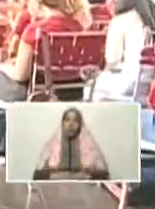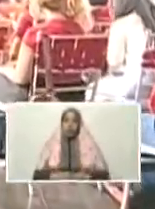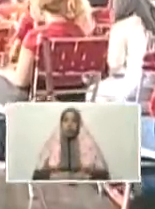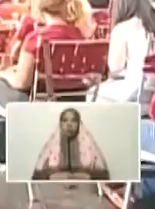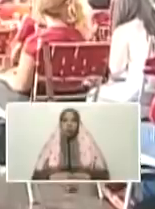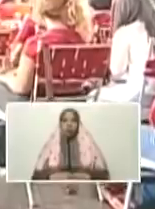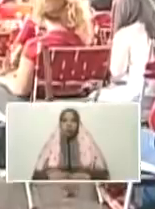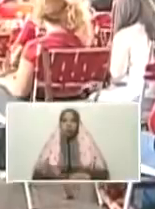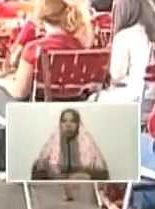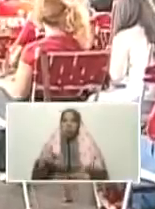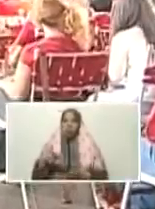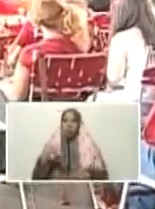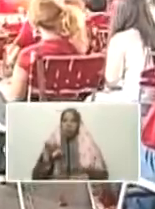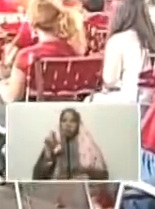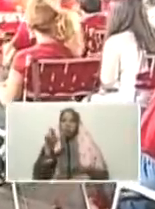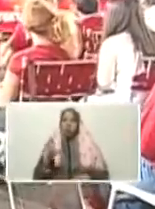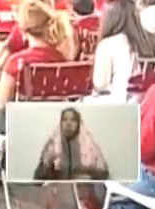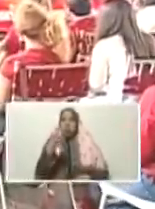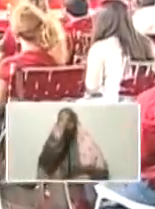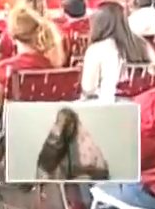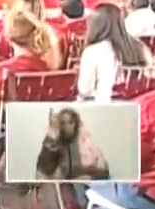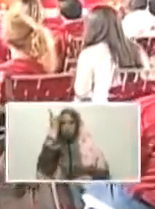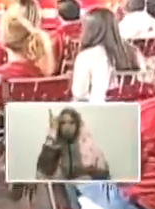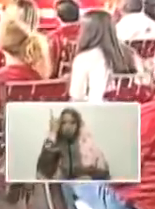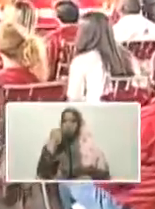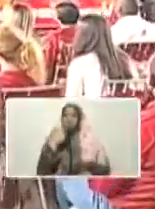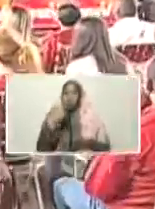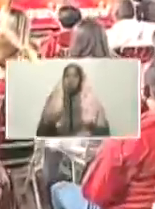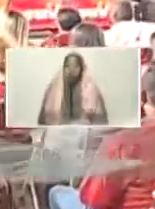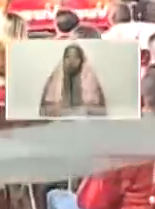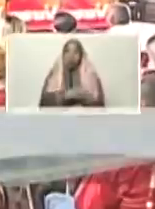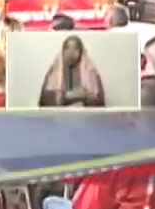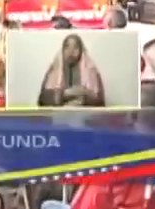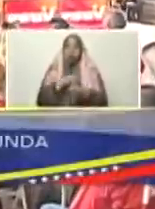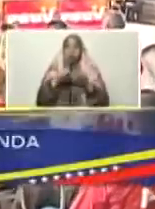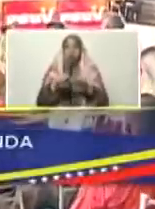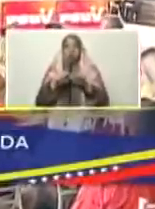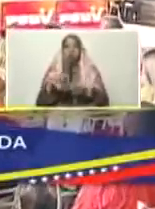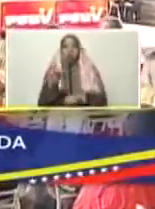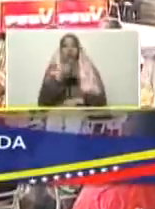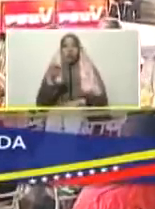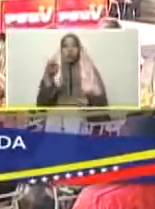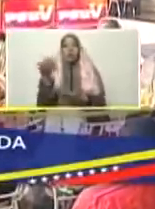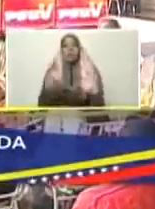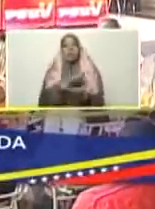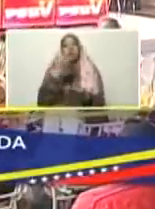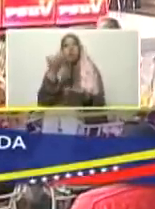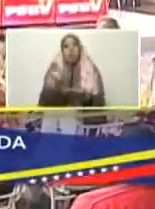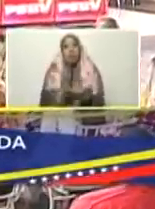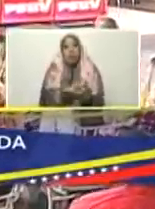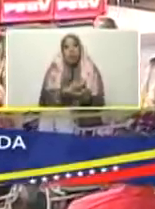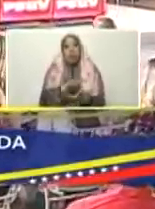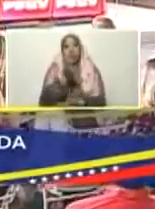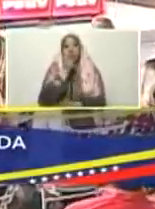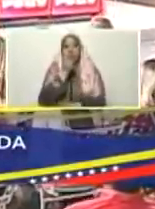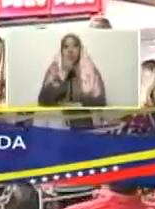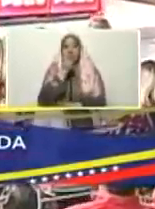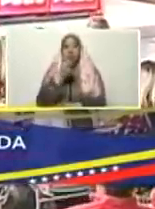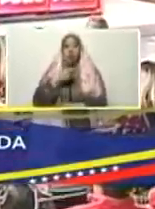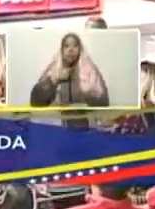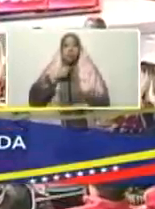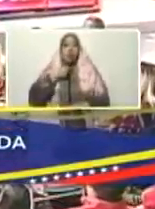exactamente eso lo dijo diosdado ayer que ellos insistieron en plátano verde y la gente quería era plátano maduro